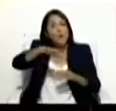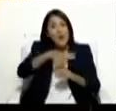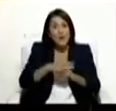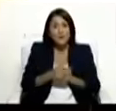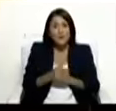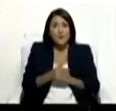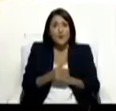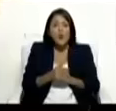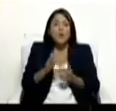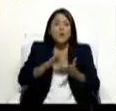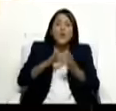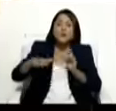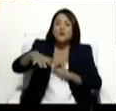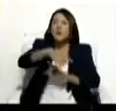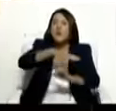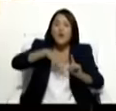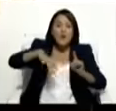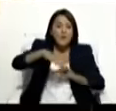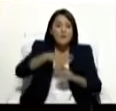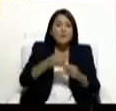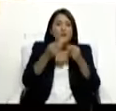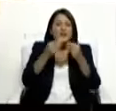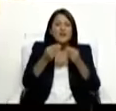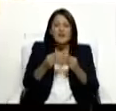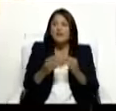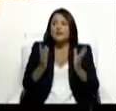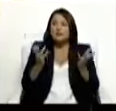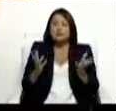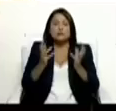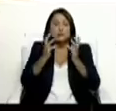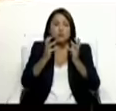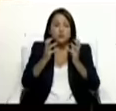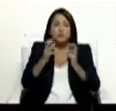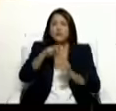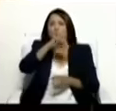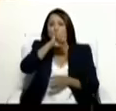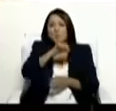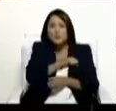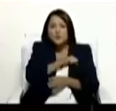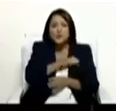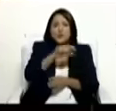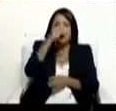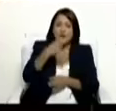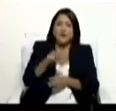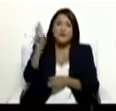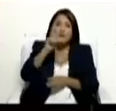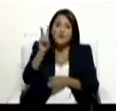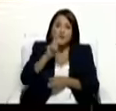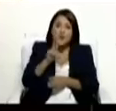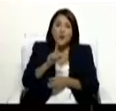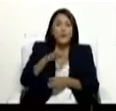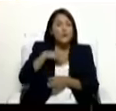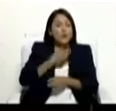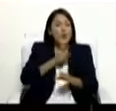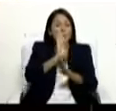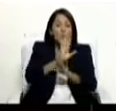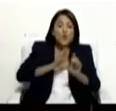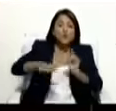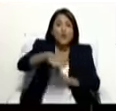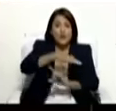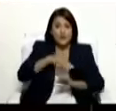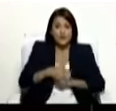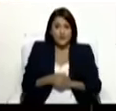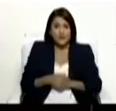por las ciudades, para que el fervor que se ha despertado sea protegido y nos